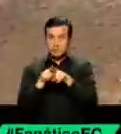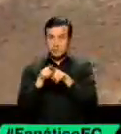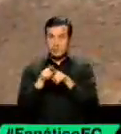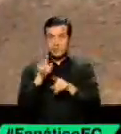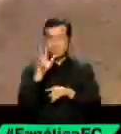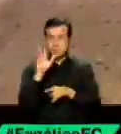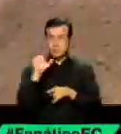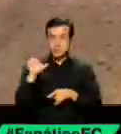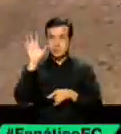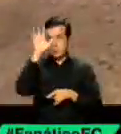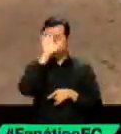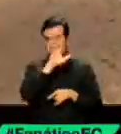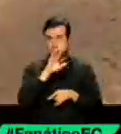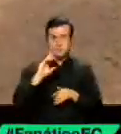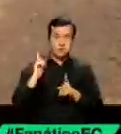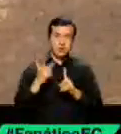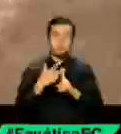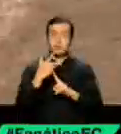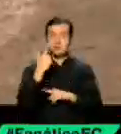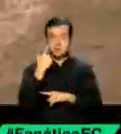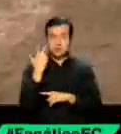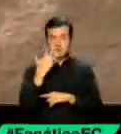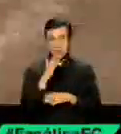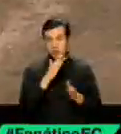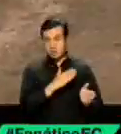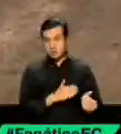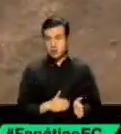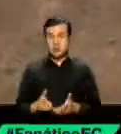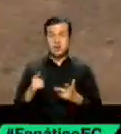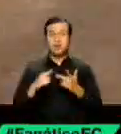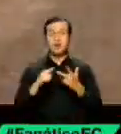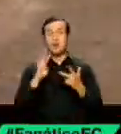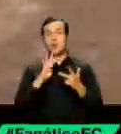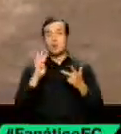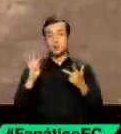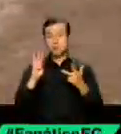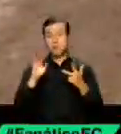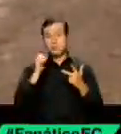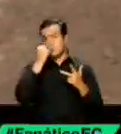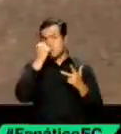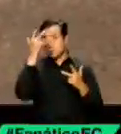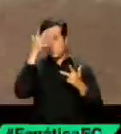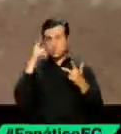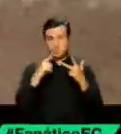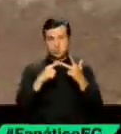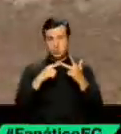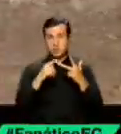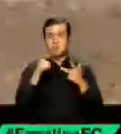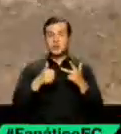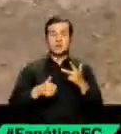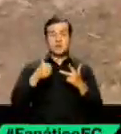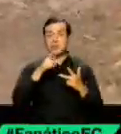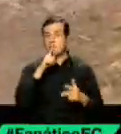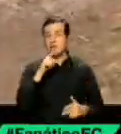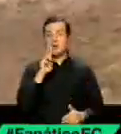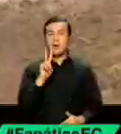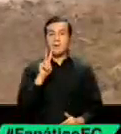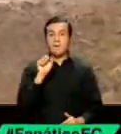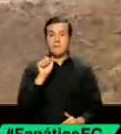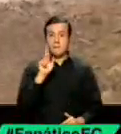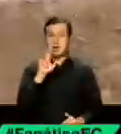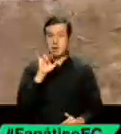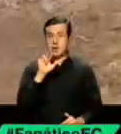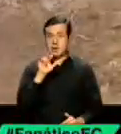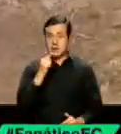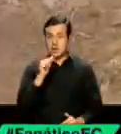las 3 regiones. Tercero se ubicó en la carrera y el campeonato en la máquina número 44 de Santo Domingo de los Colorados, al mando de Lucrido Vargas, que sumó un